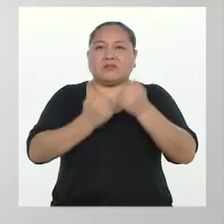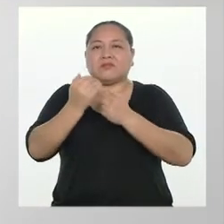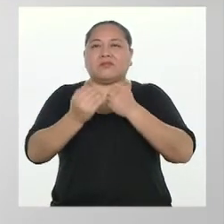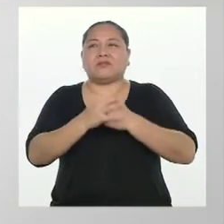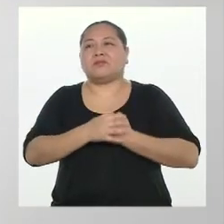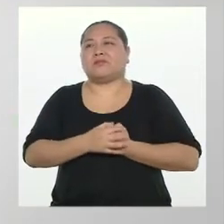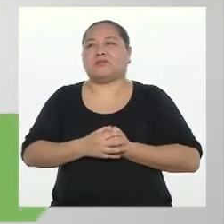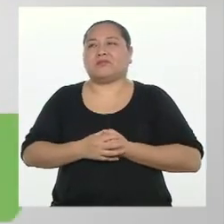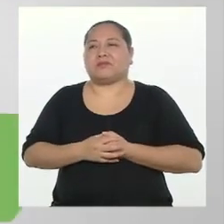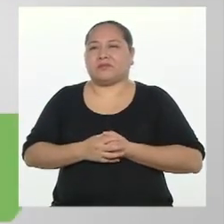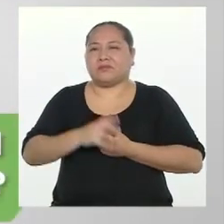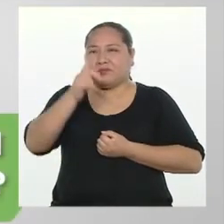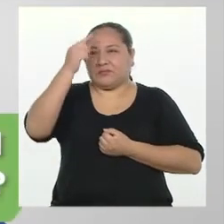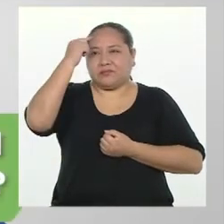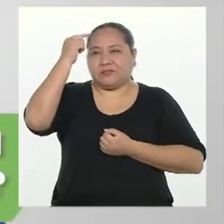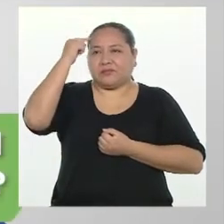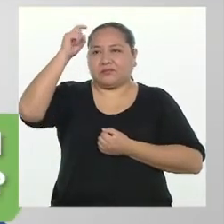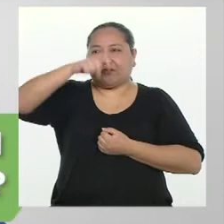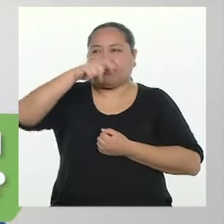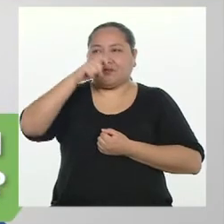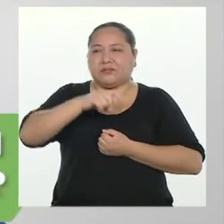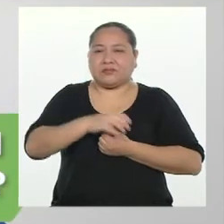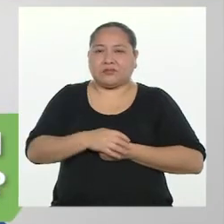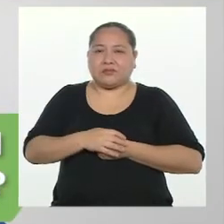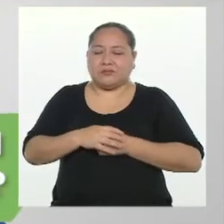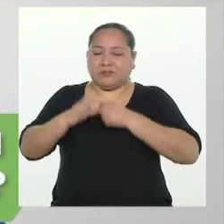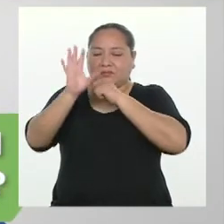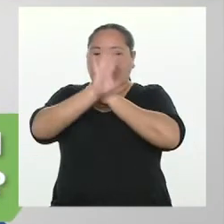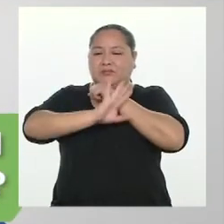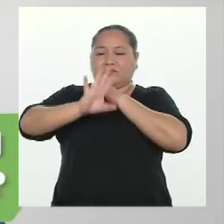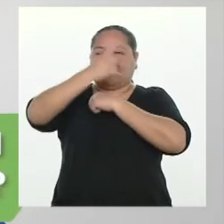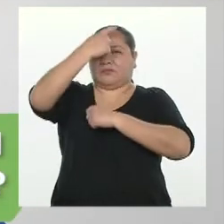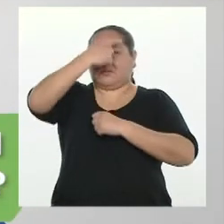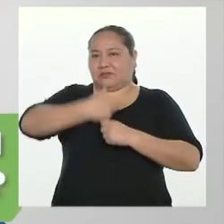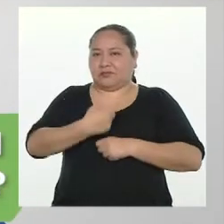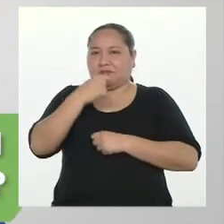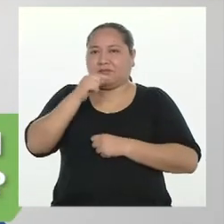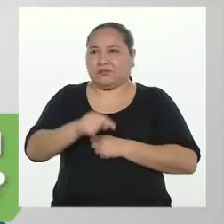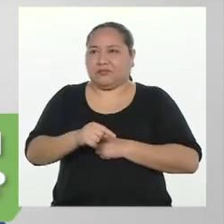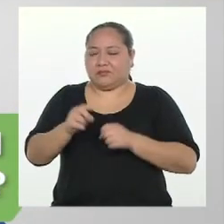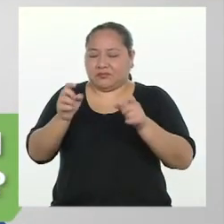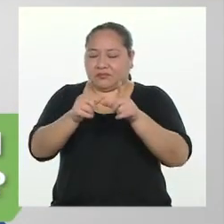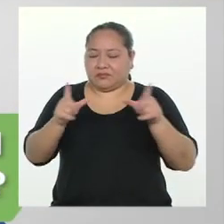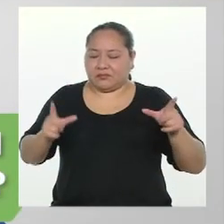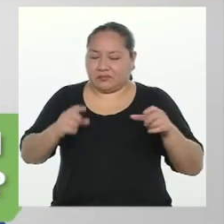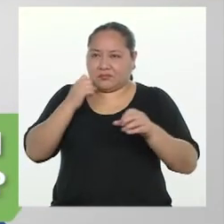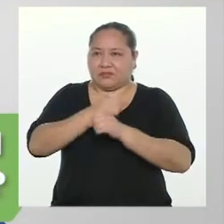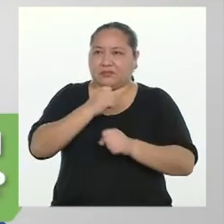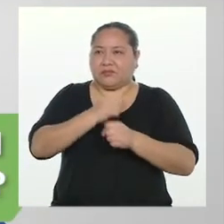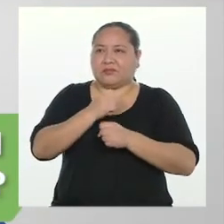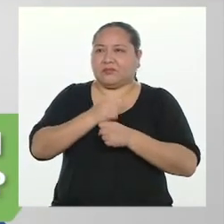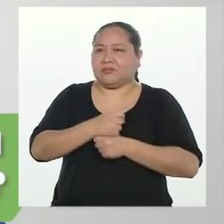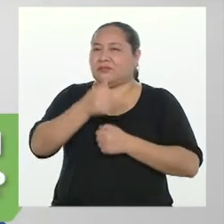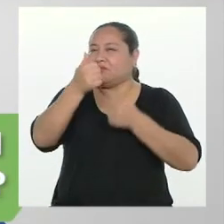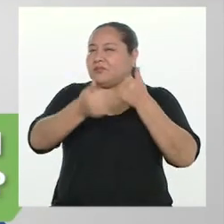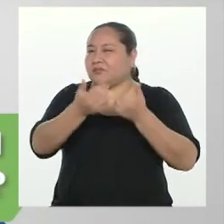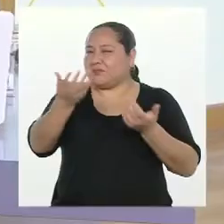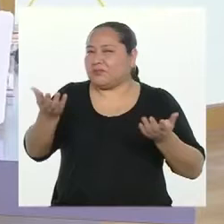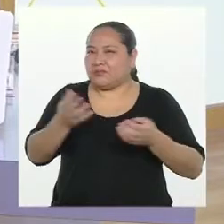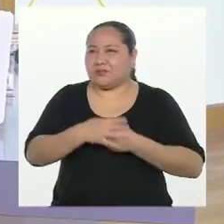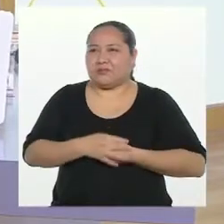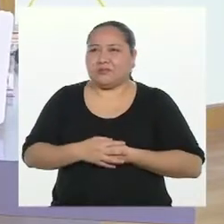proceso. ¿Crees que se requieren medidas de seguridad personal y del lugar de trabajo? ¿Cuáles